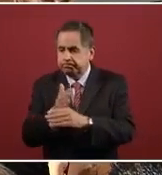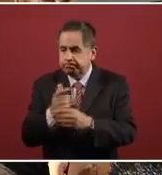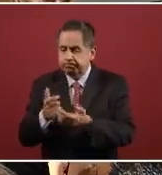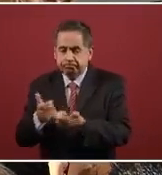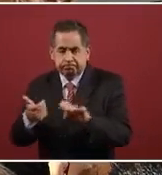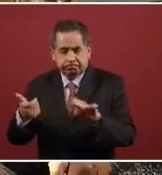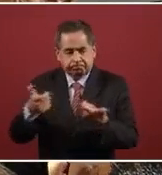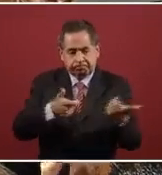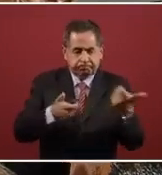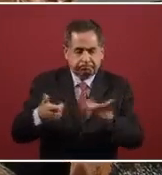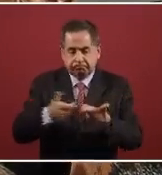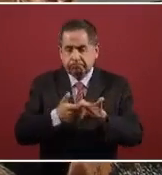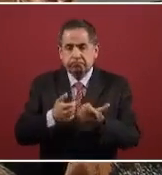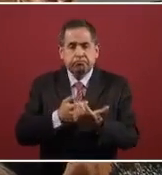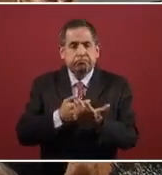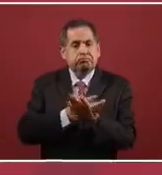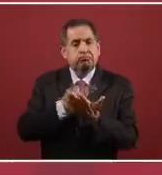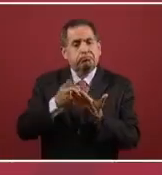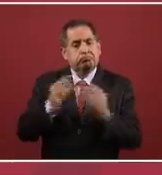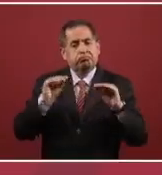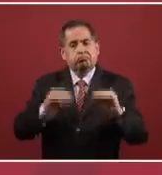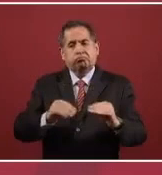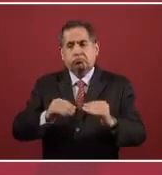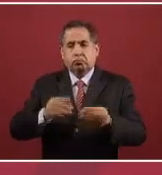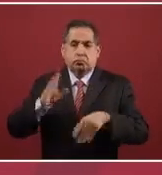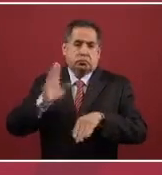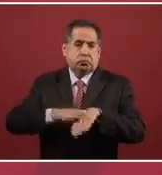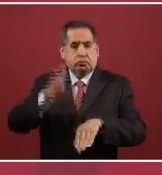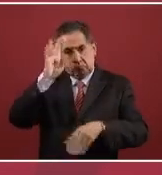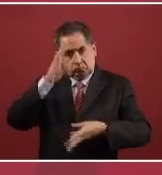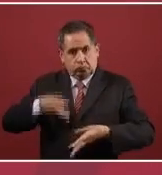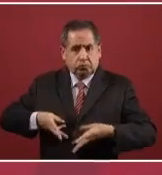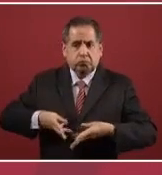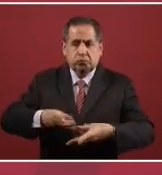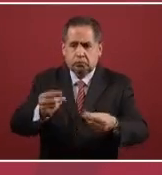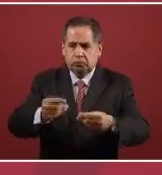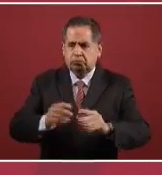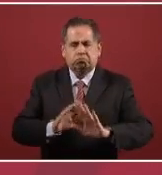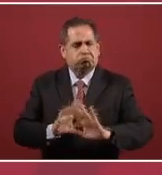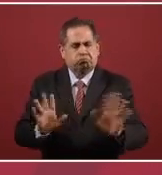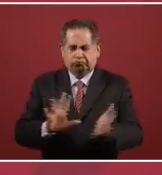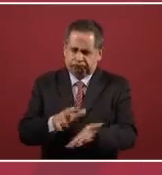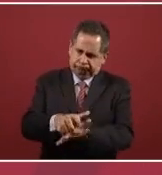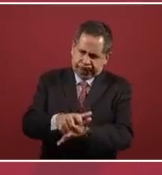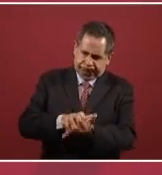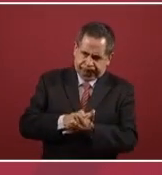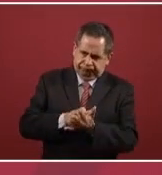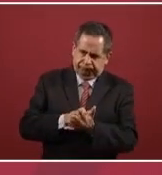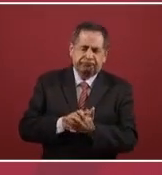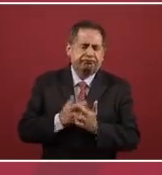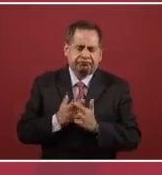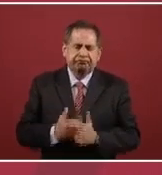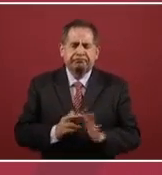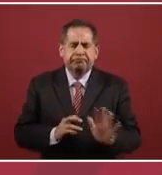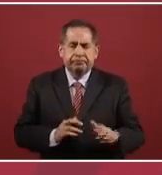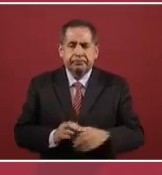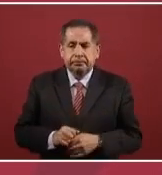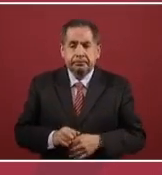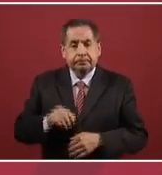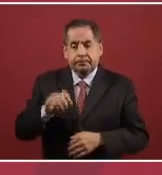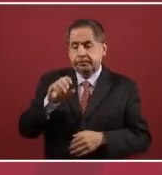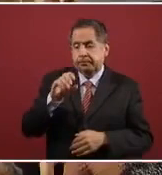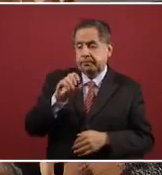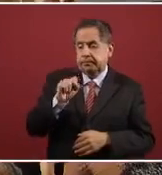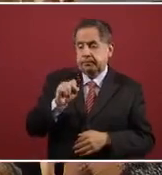un programa que no fuera tan oneroso para el gasto público. En el caso de la Secretaría